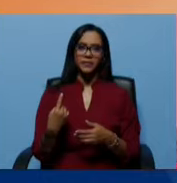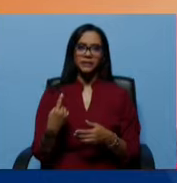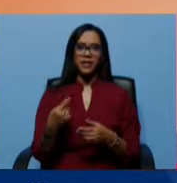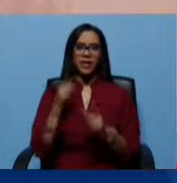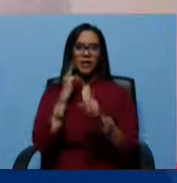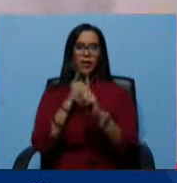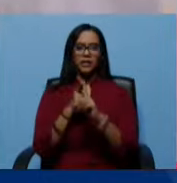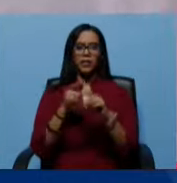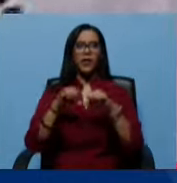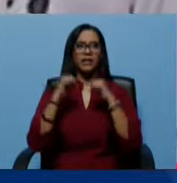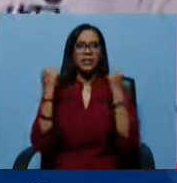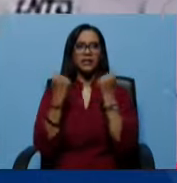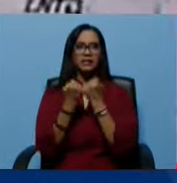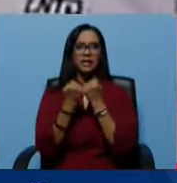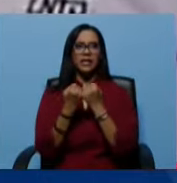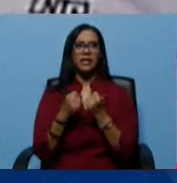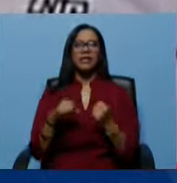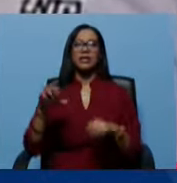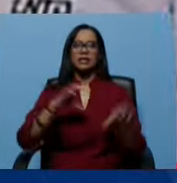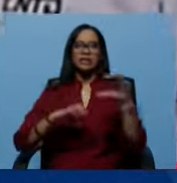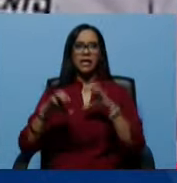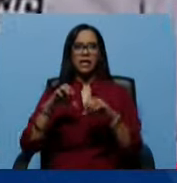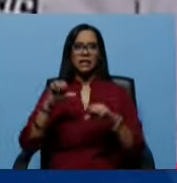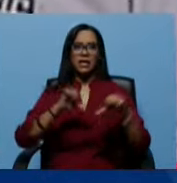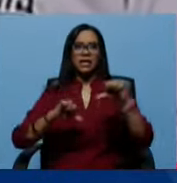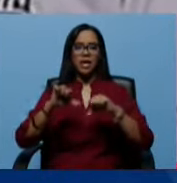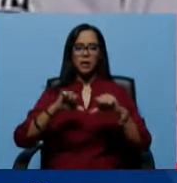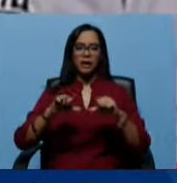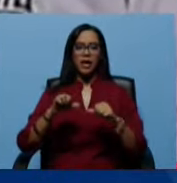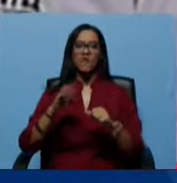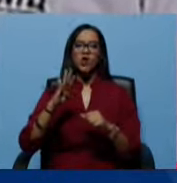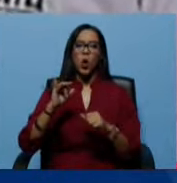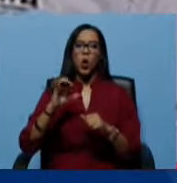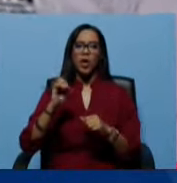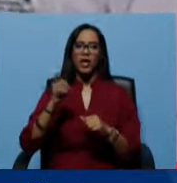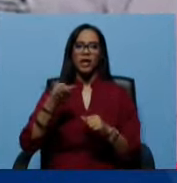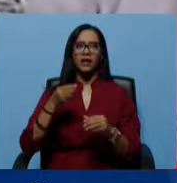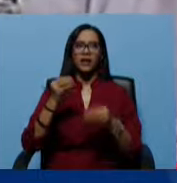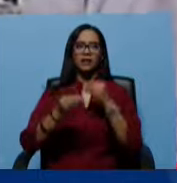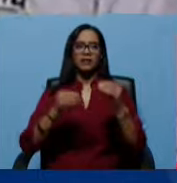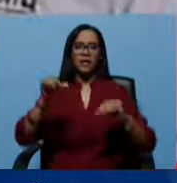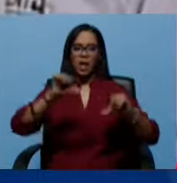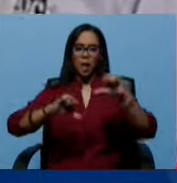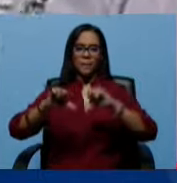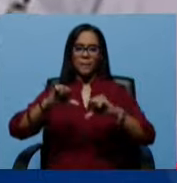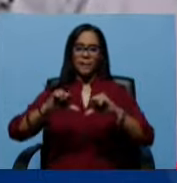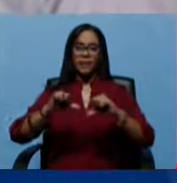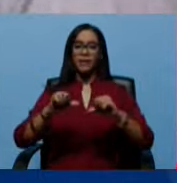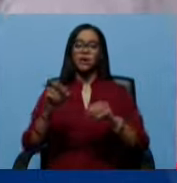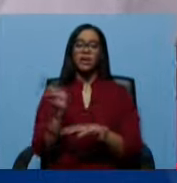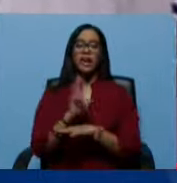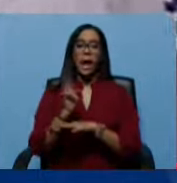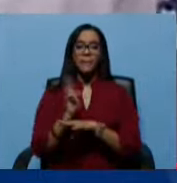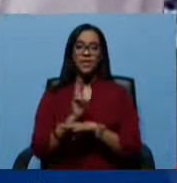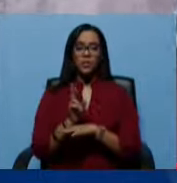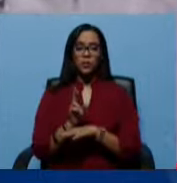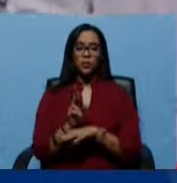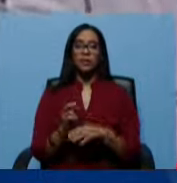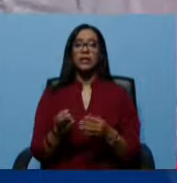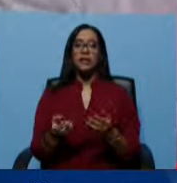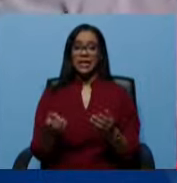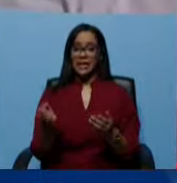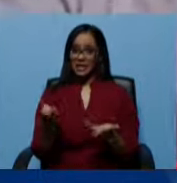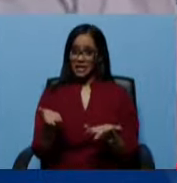objetivo de esta sala desde ciencia, de química y biología, ¿verdad?, es hacer experimentos rápidos, sencillos, de alto impacto para